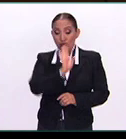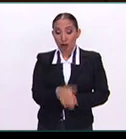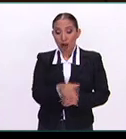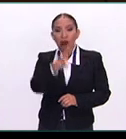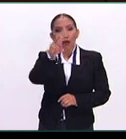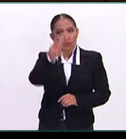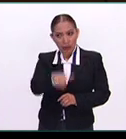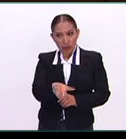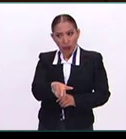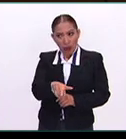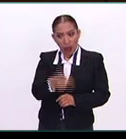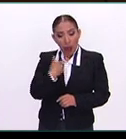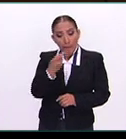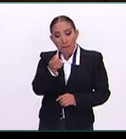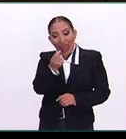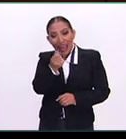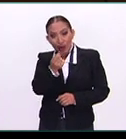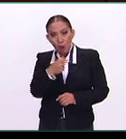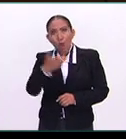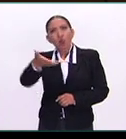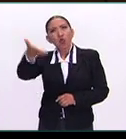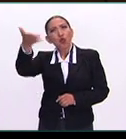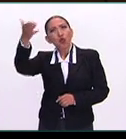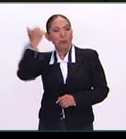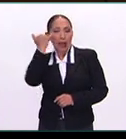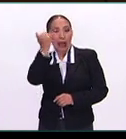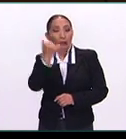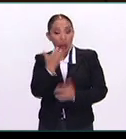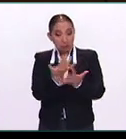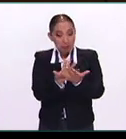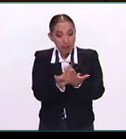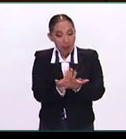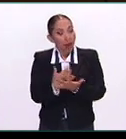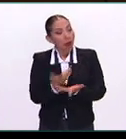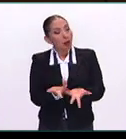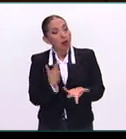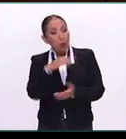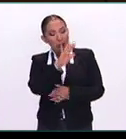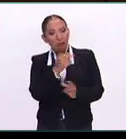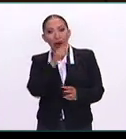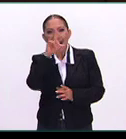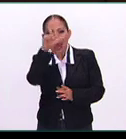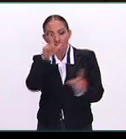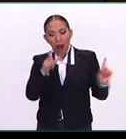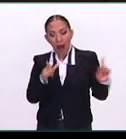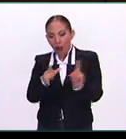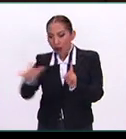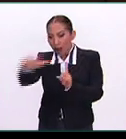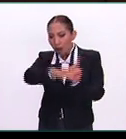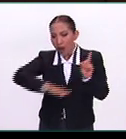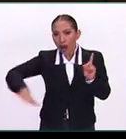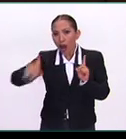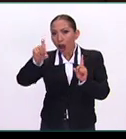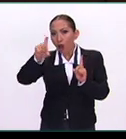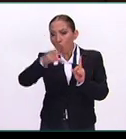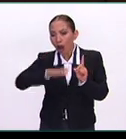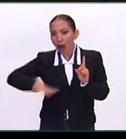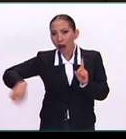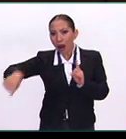¿es verdad que un perrito que ha tenido lo va a esperar más allá del agua de la laguna